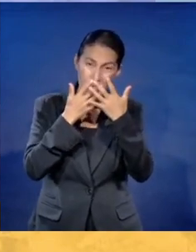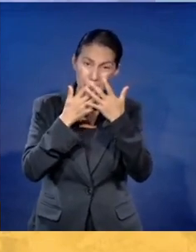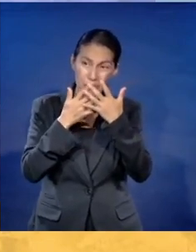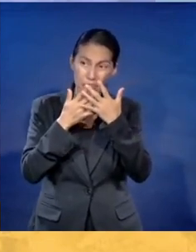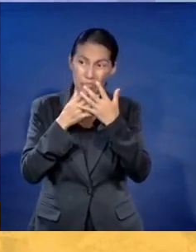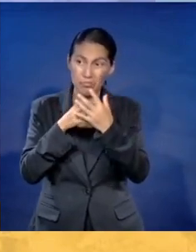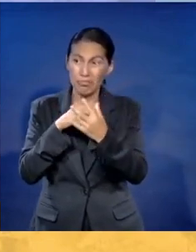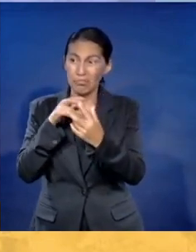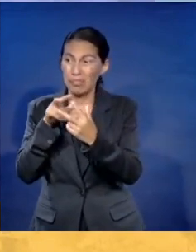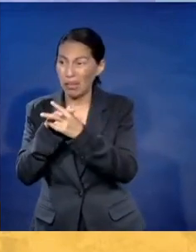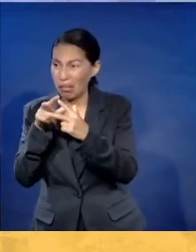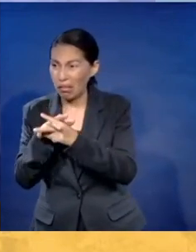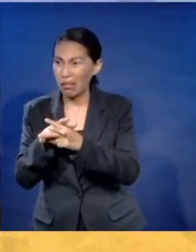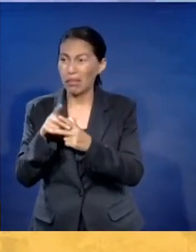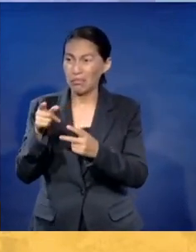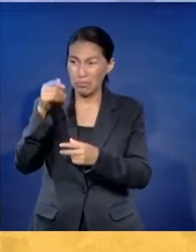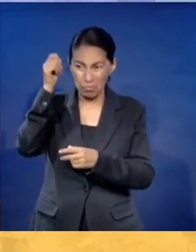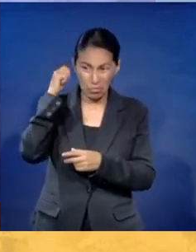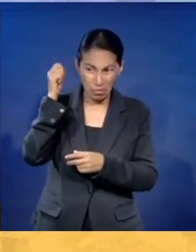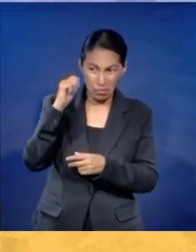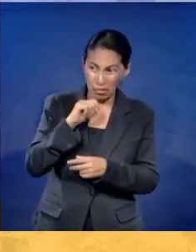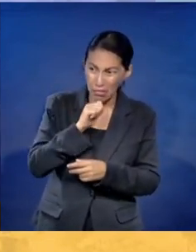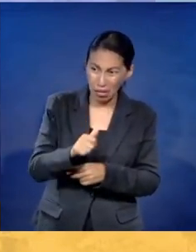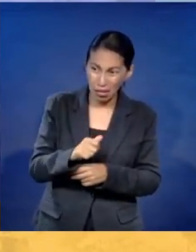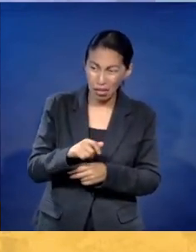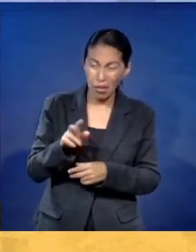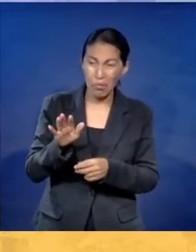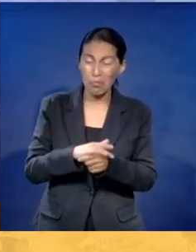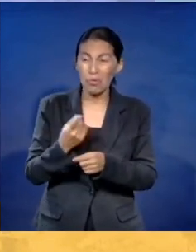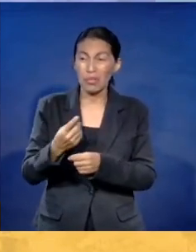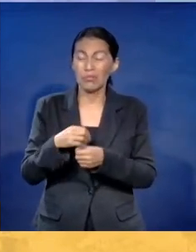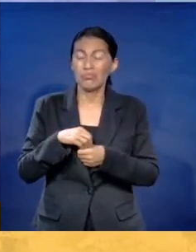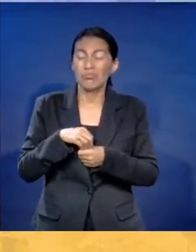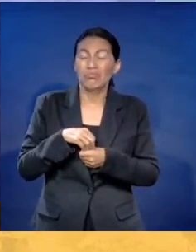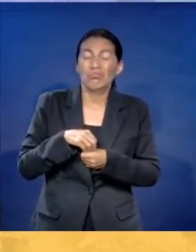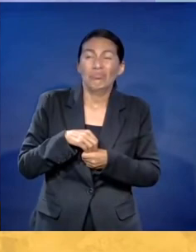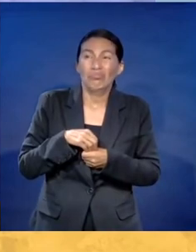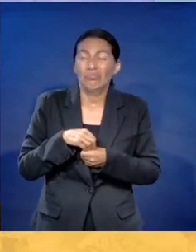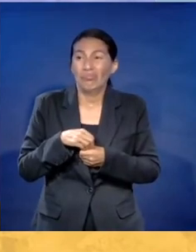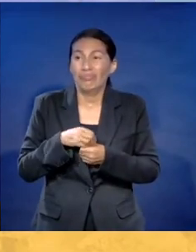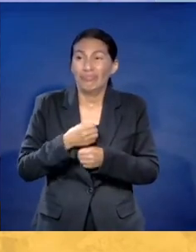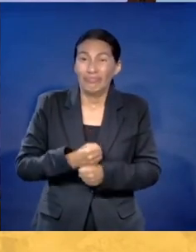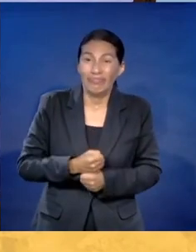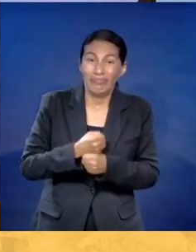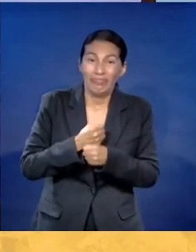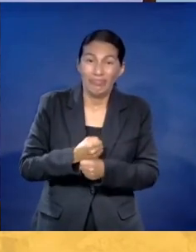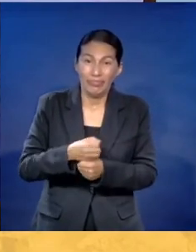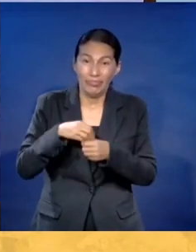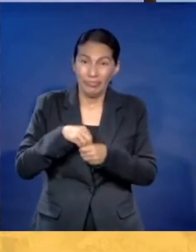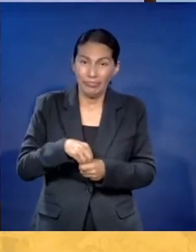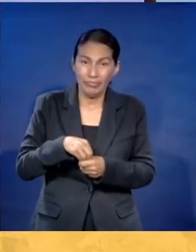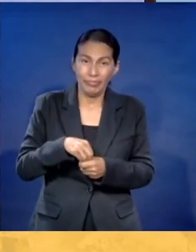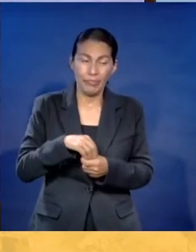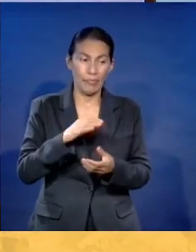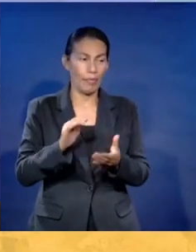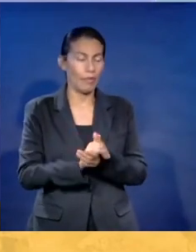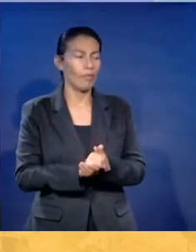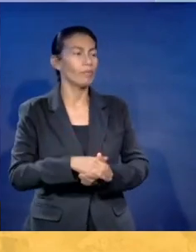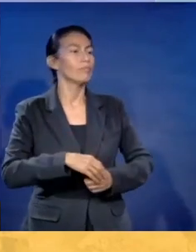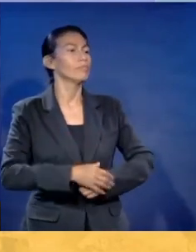peinaste de ahí se va a agarrar porque van a sacar la frustración que traen Y si la esposa está ahí fulano